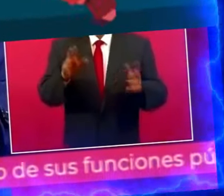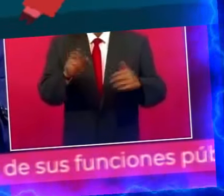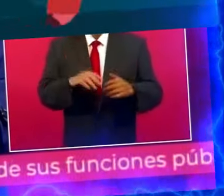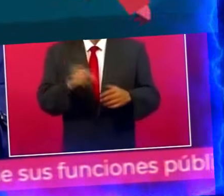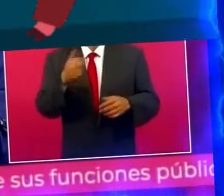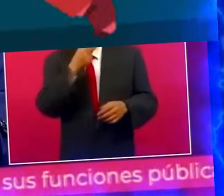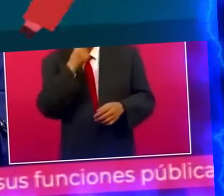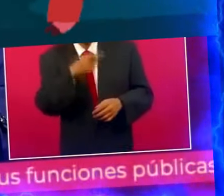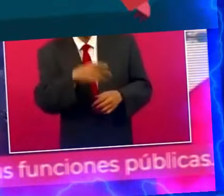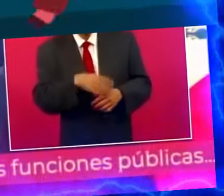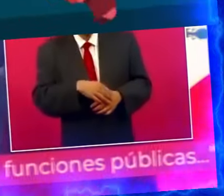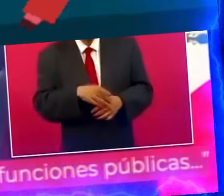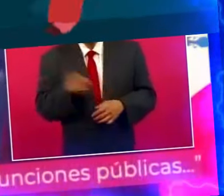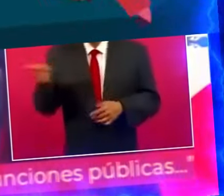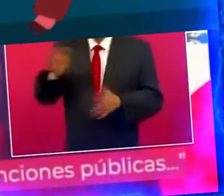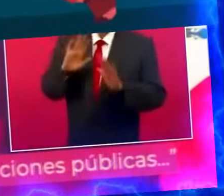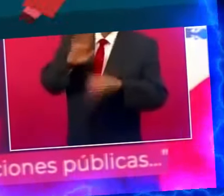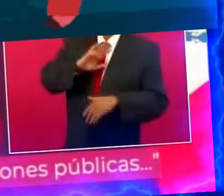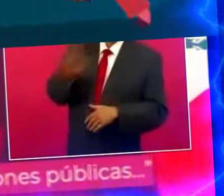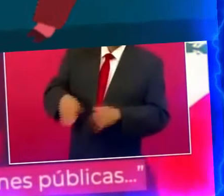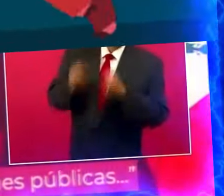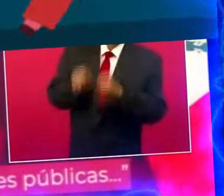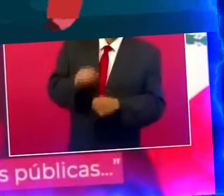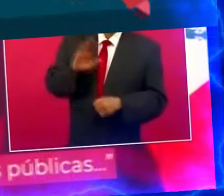el otro que dijo que ya me había muerto,